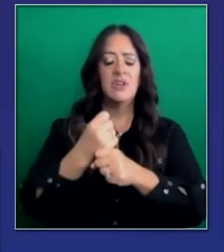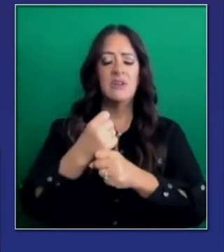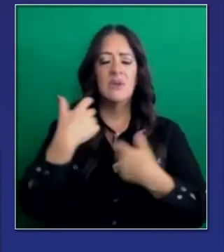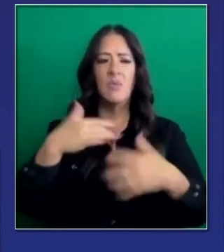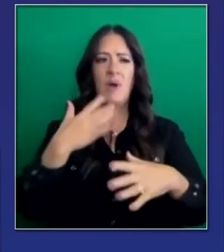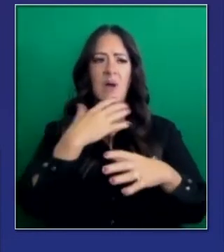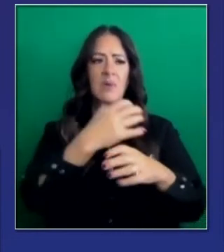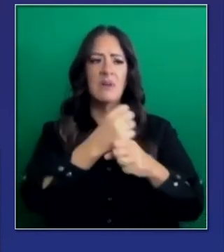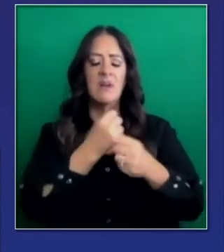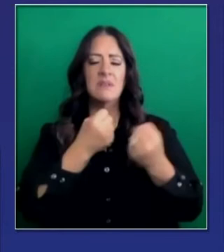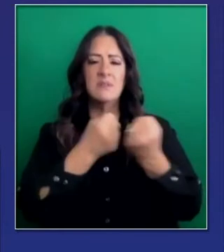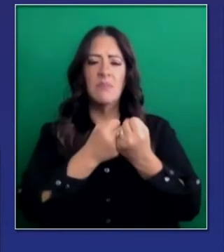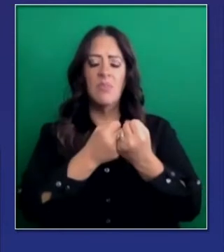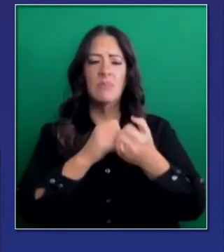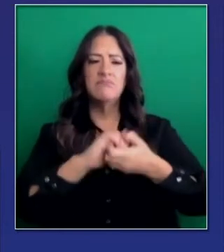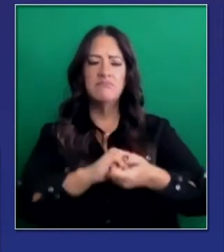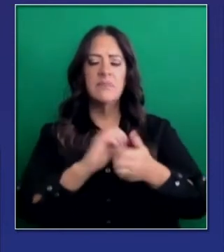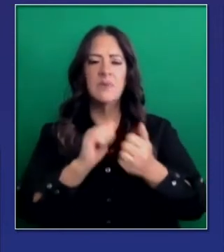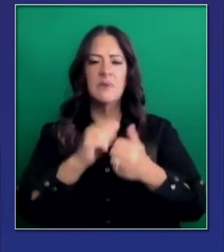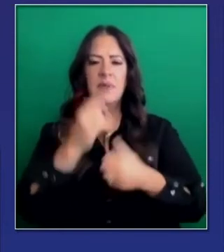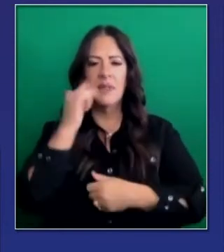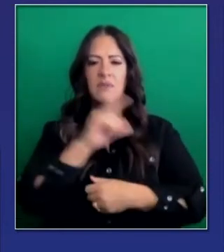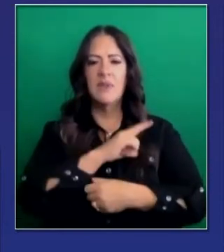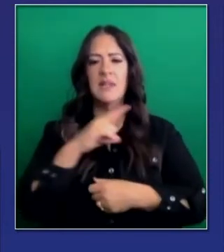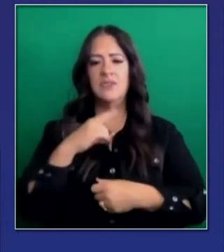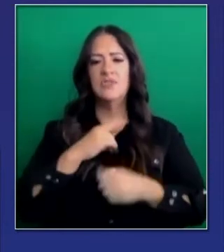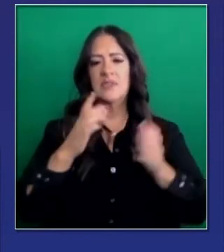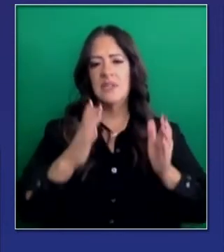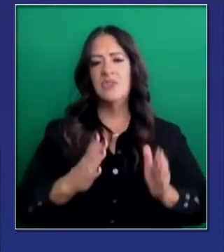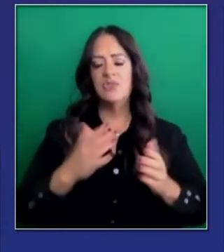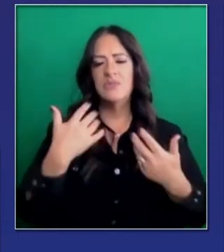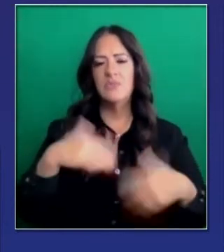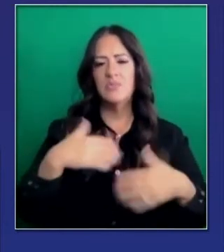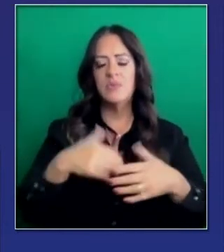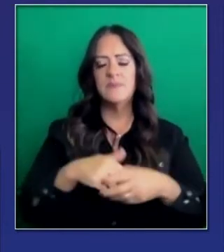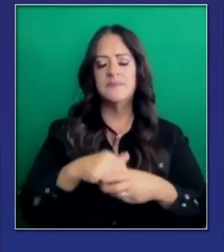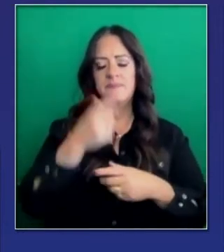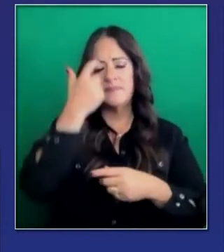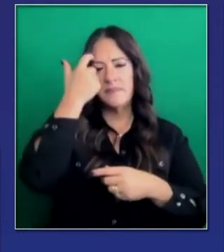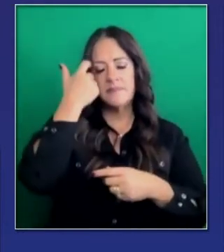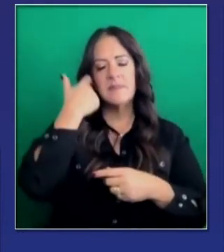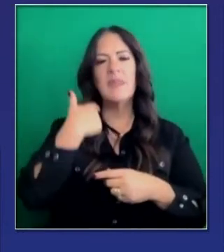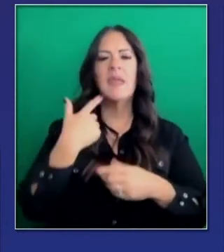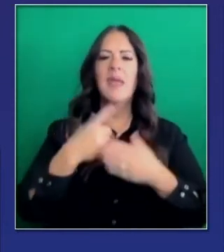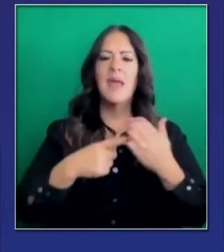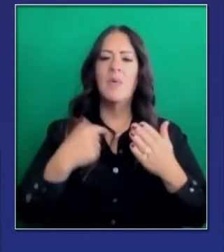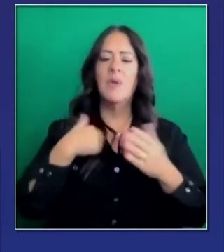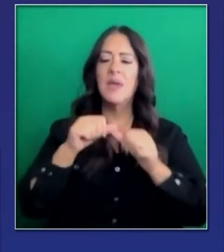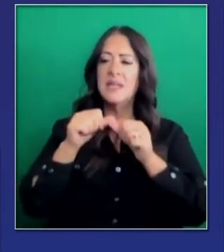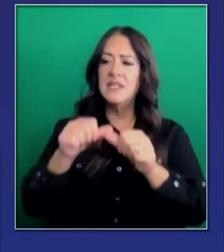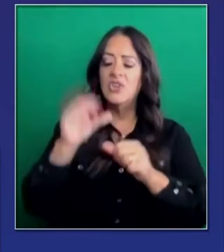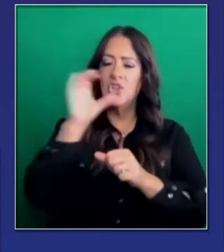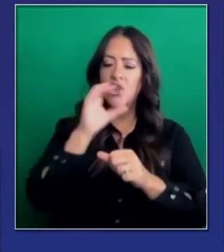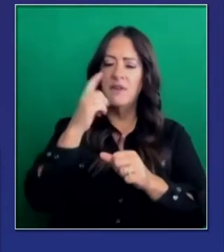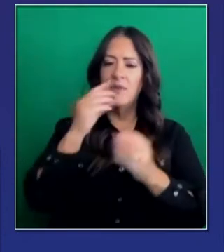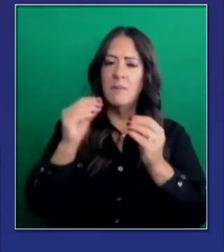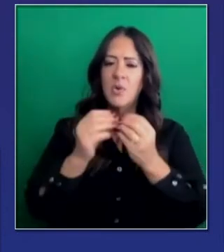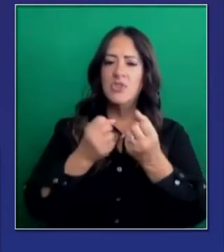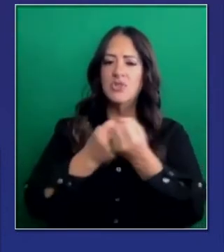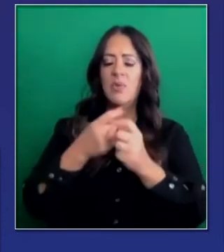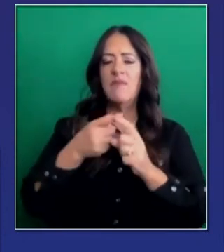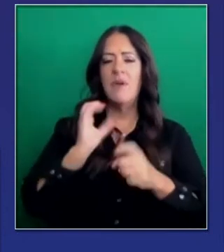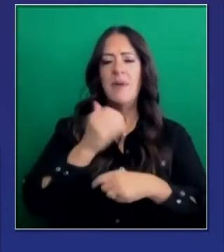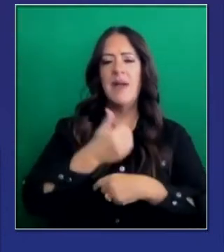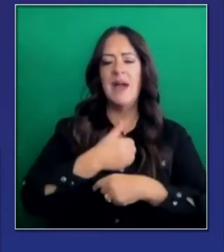y aparte de eso el apoyo continuo que esperamos de los filántropos que han sido esenciales